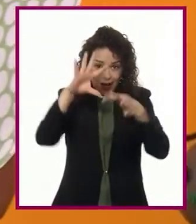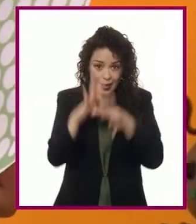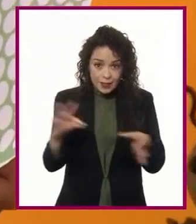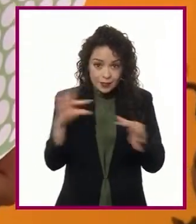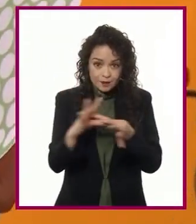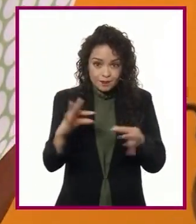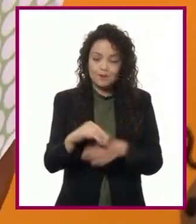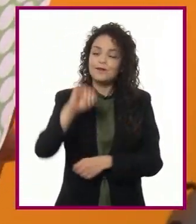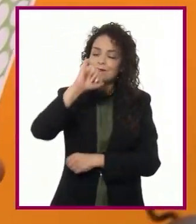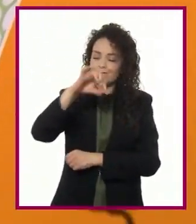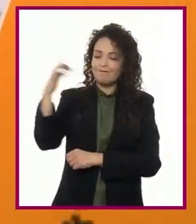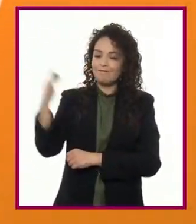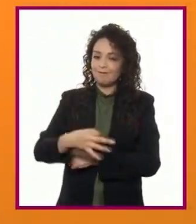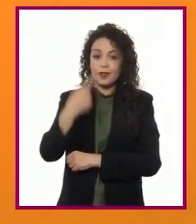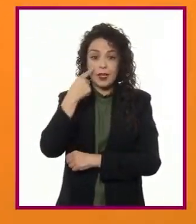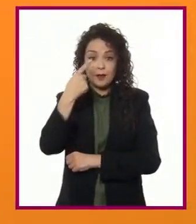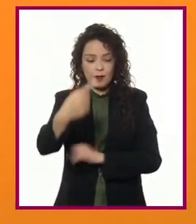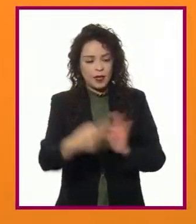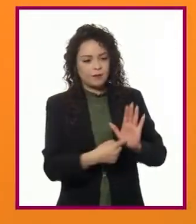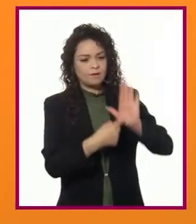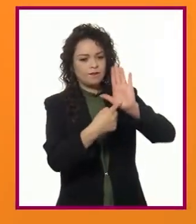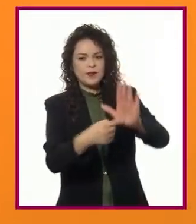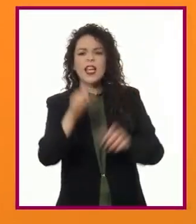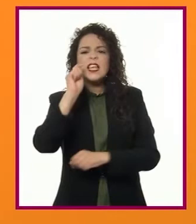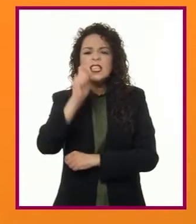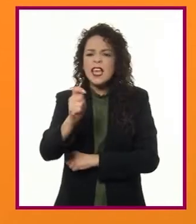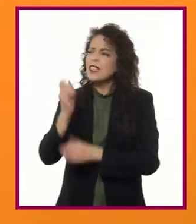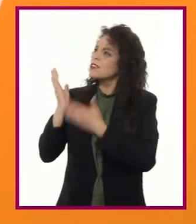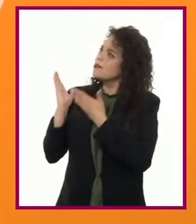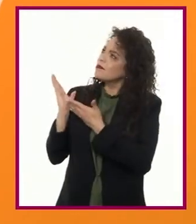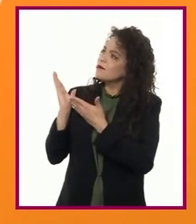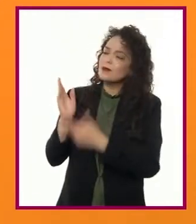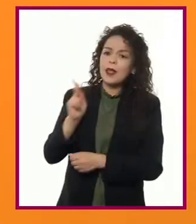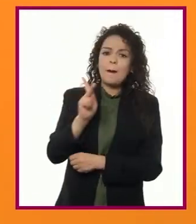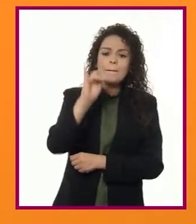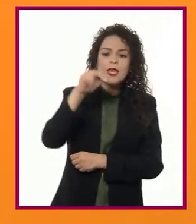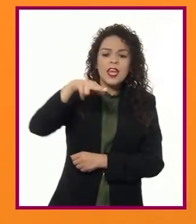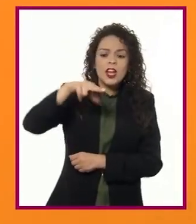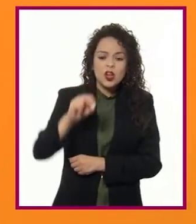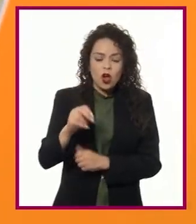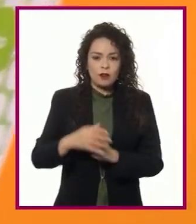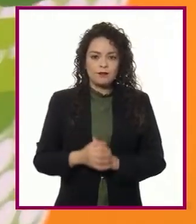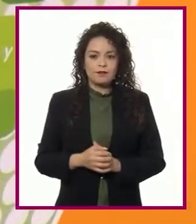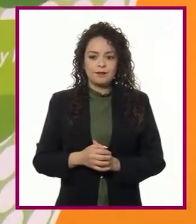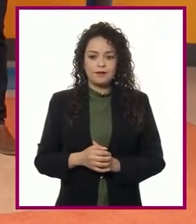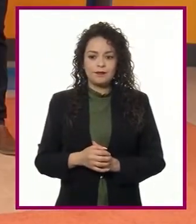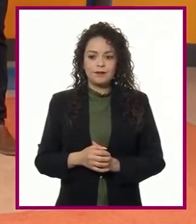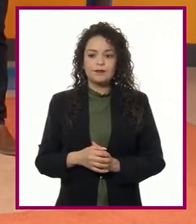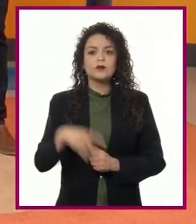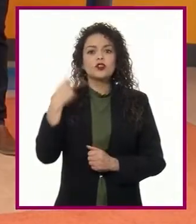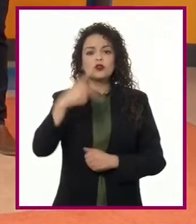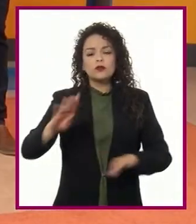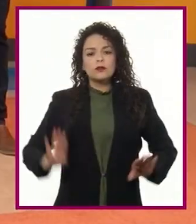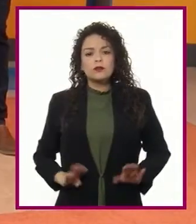diagrama de un pino. El grupo de la especie es coníferas.